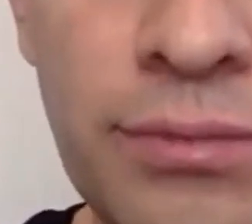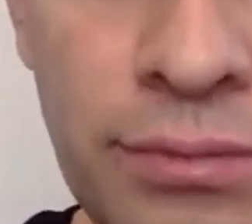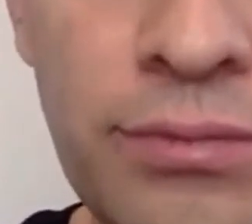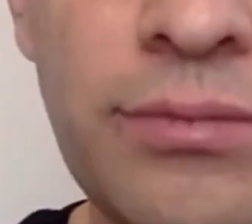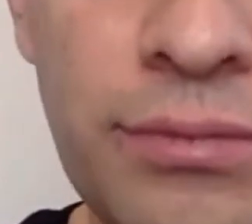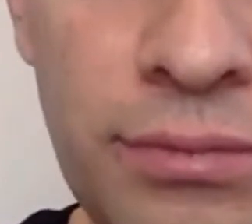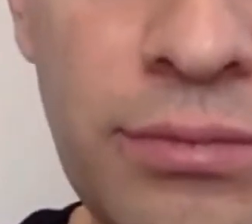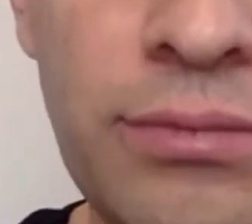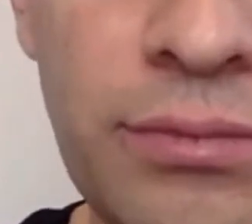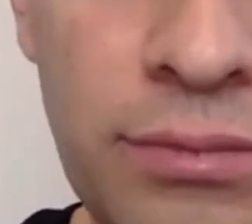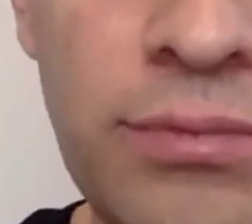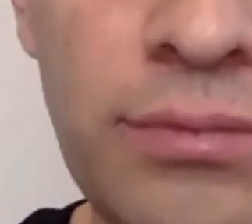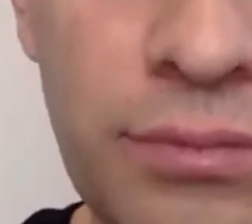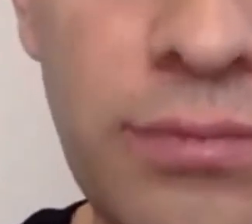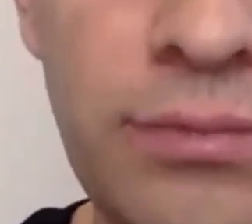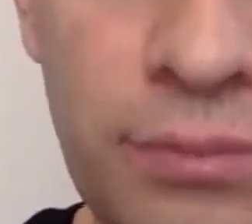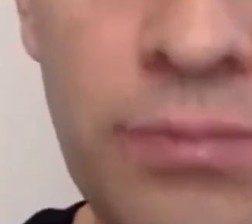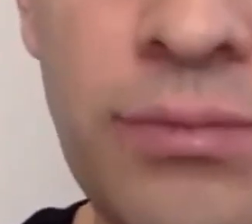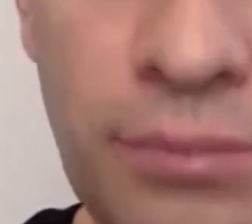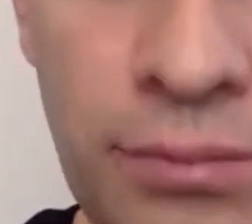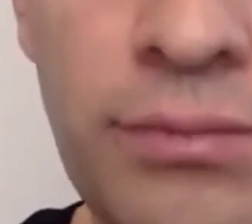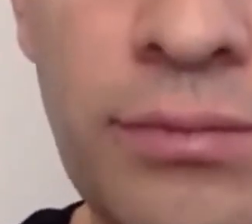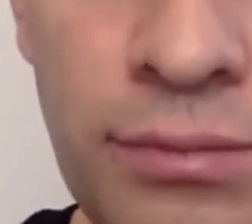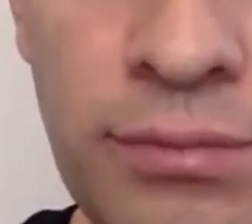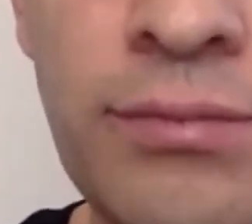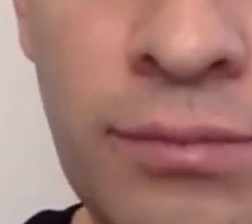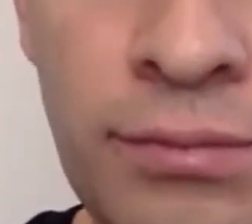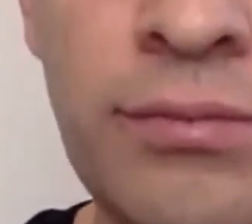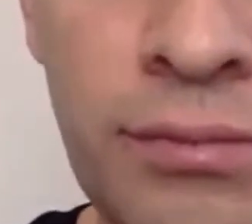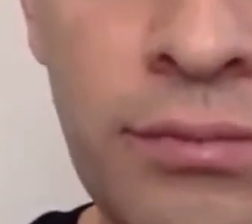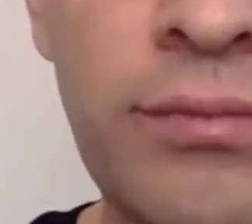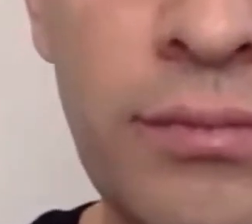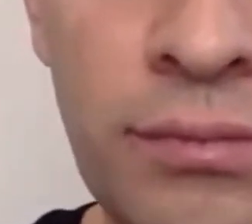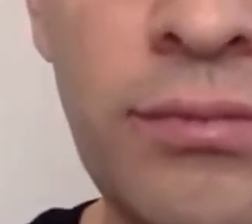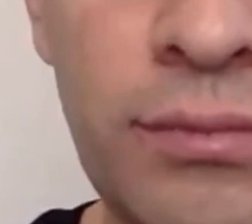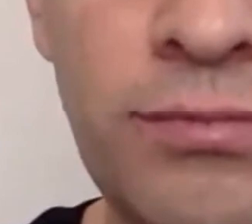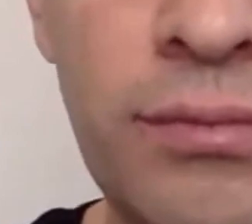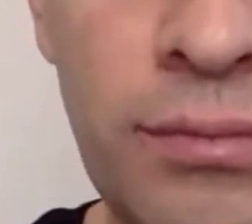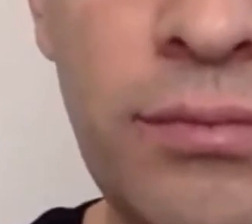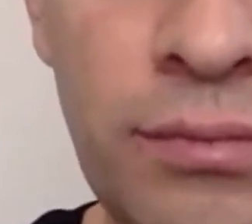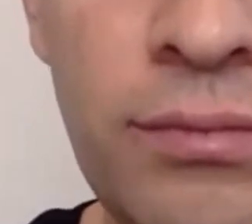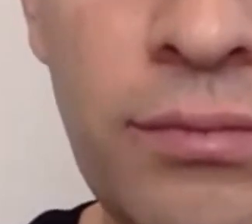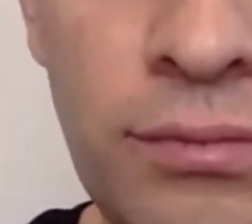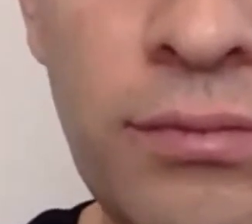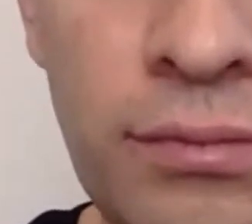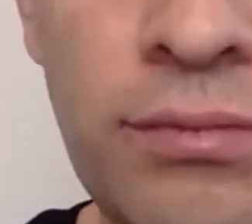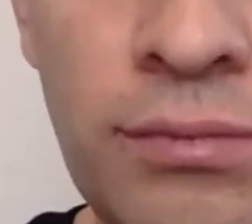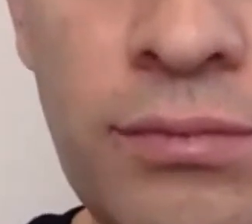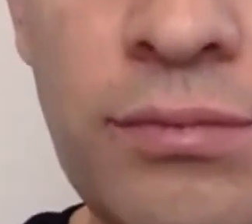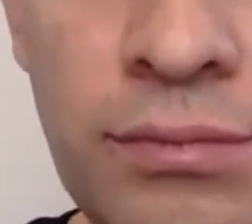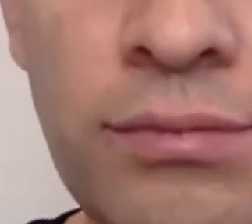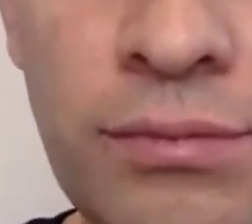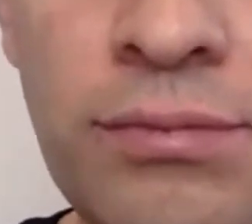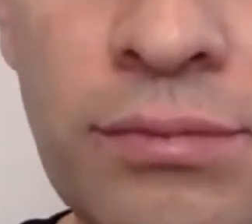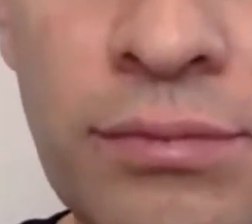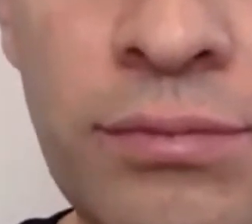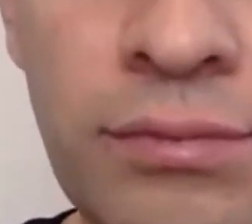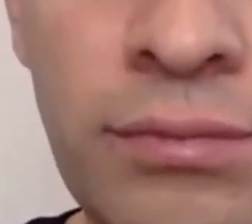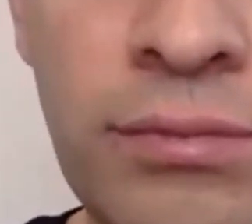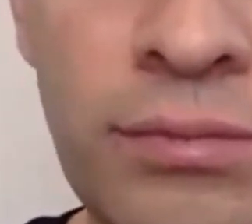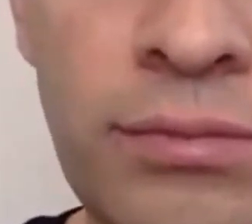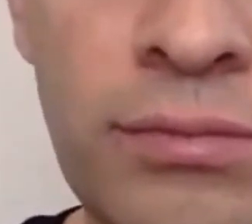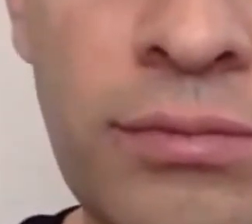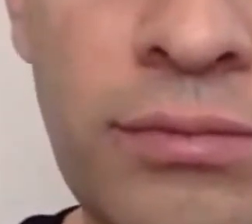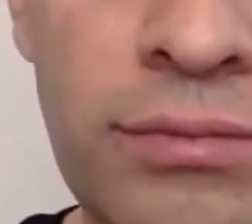para primaria de cuarto a sexto, digamos. Sí es recomendable que los alumnos vean